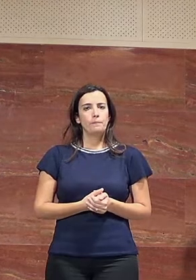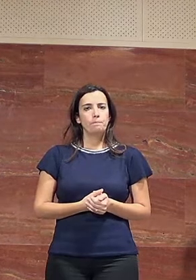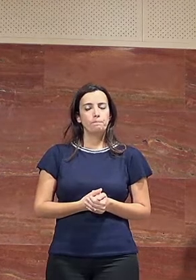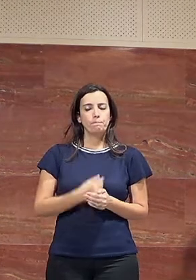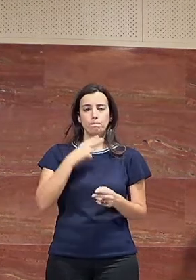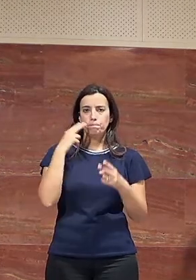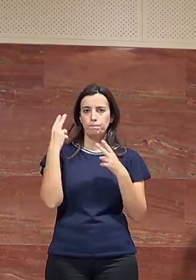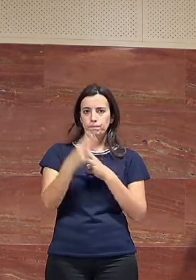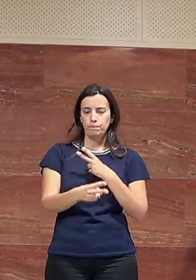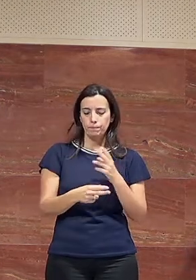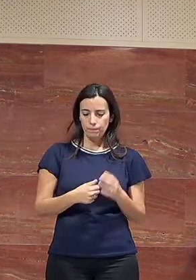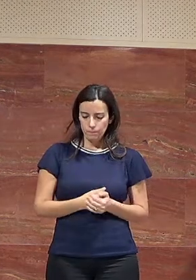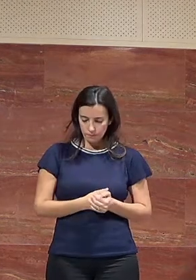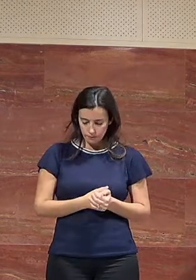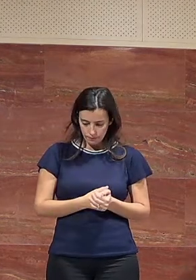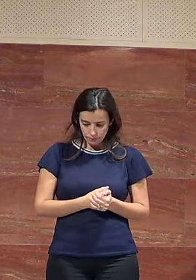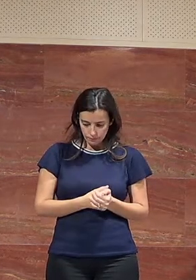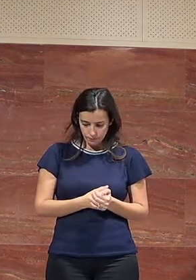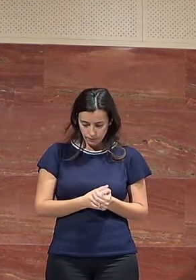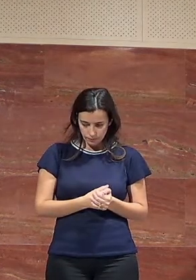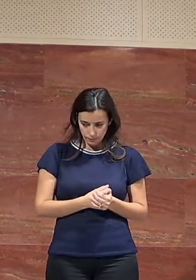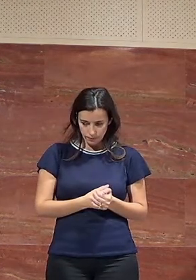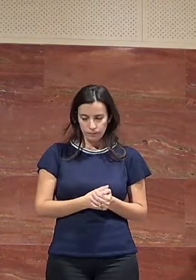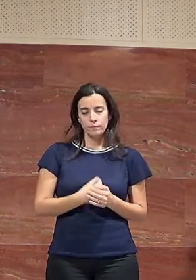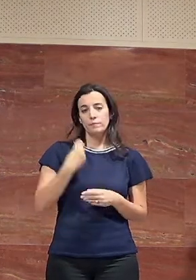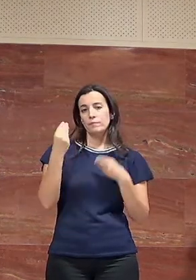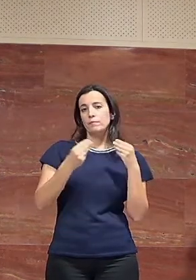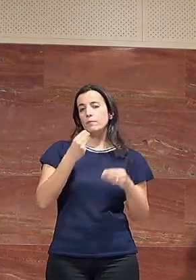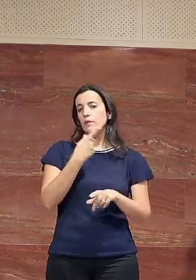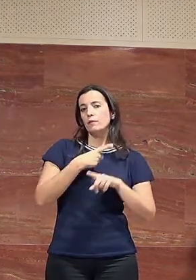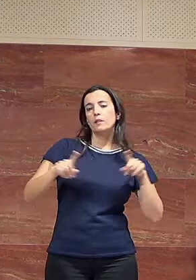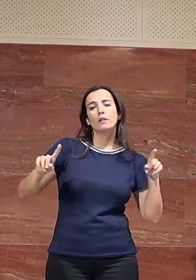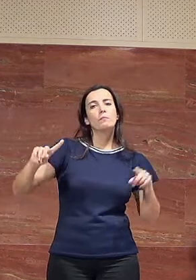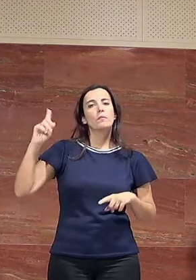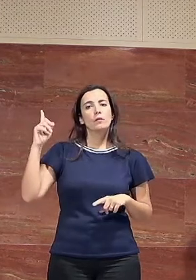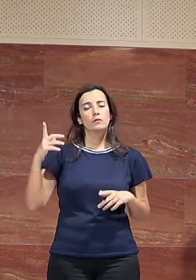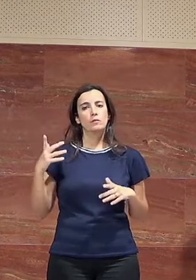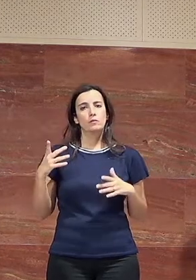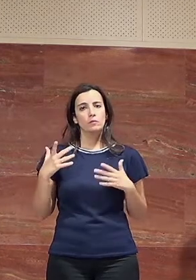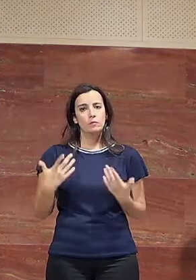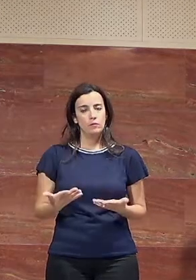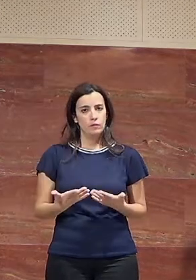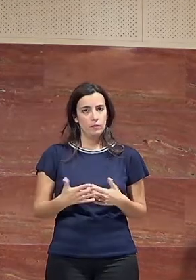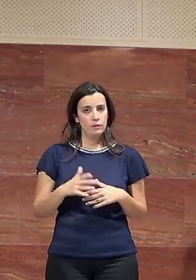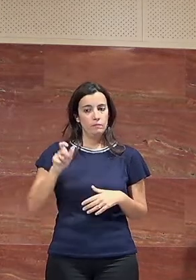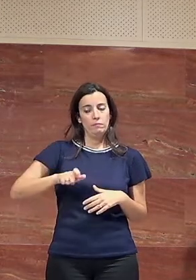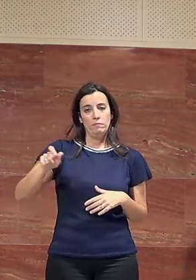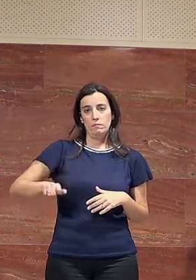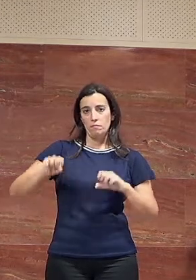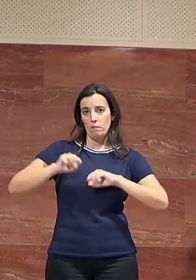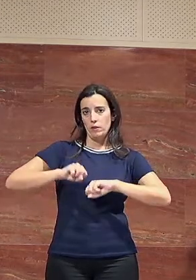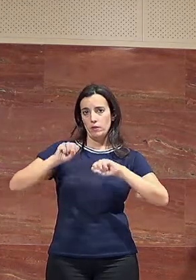Creo que la mayor diferencia es que para que funcione para los mayores,